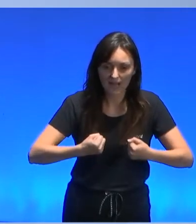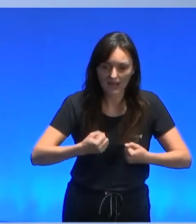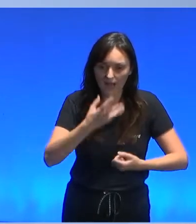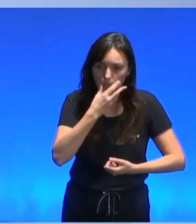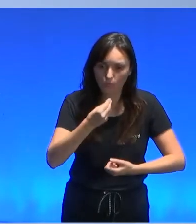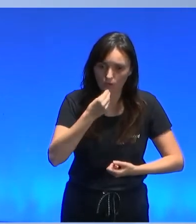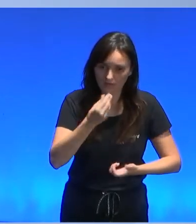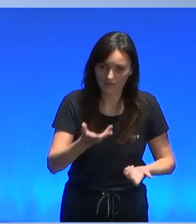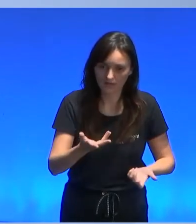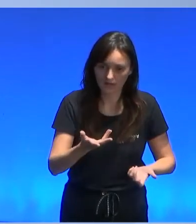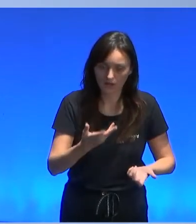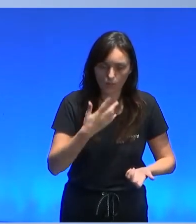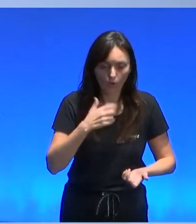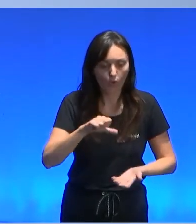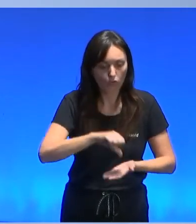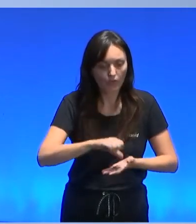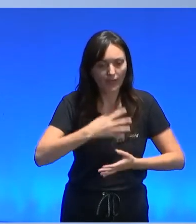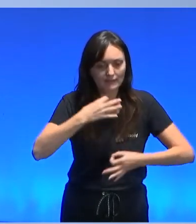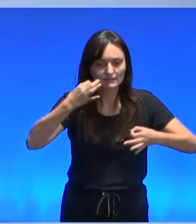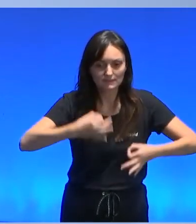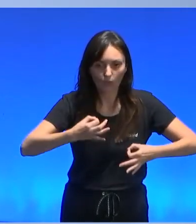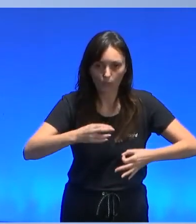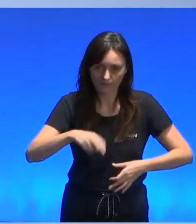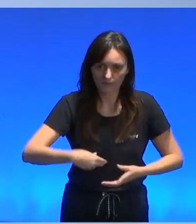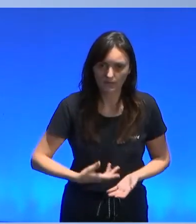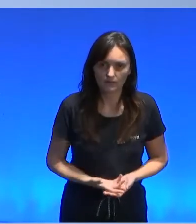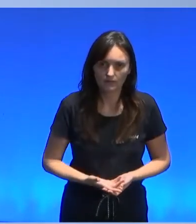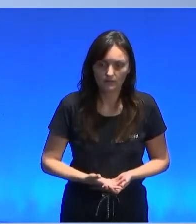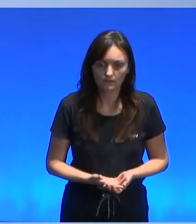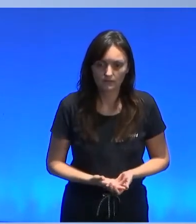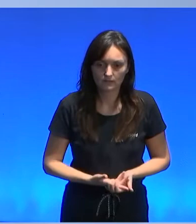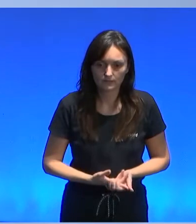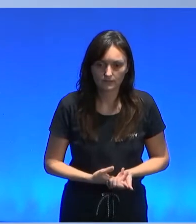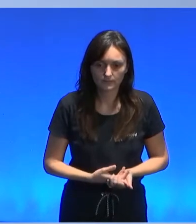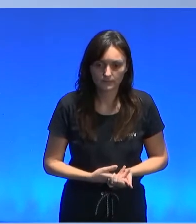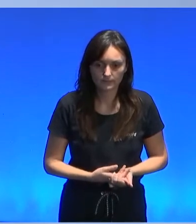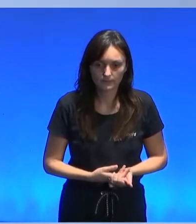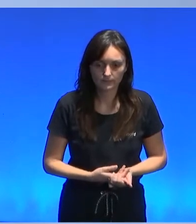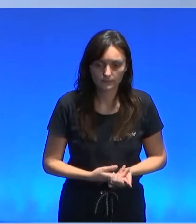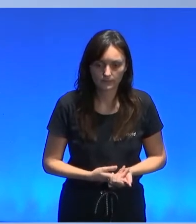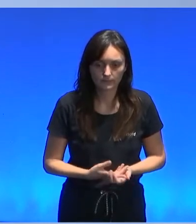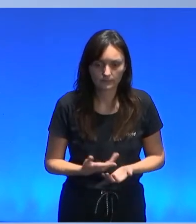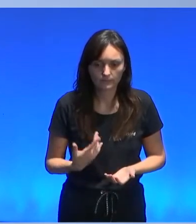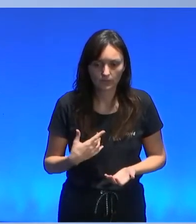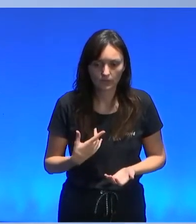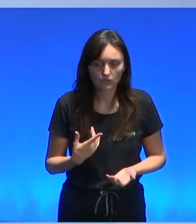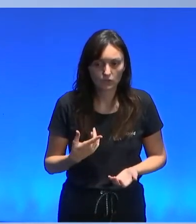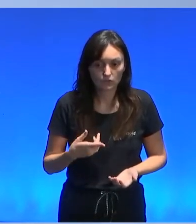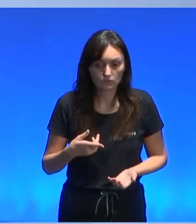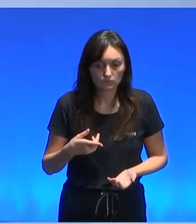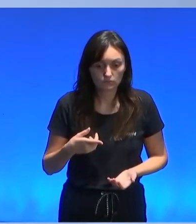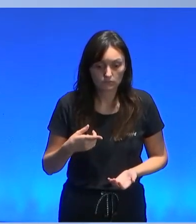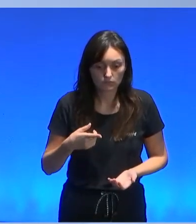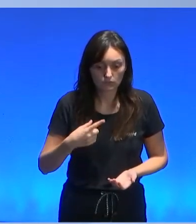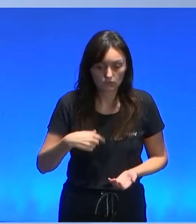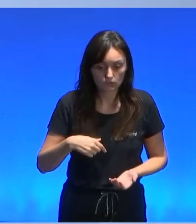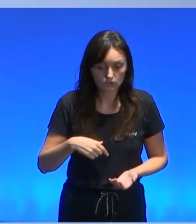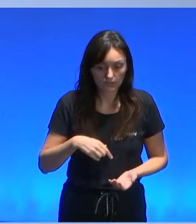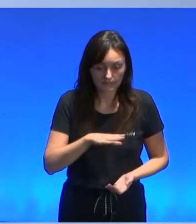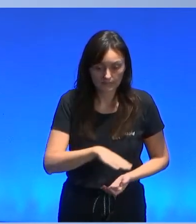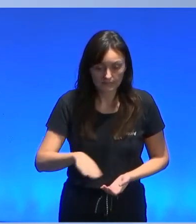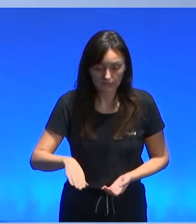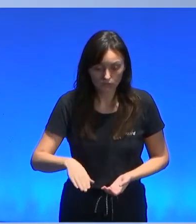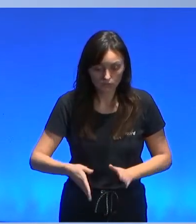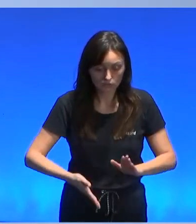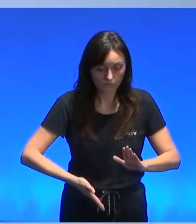y hasta más segura la ciudad. Y termino con esta paradoja. Nosotros no dejamos salir los niños